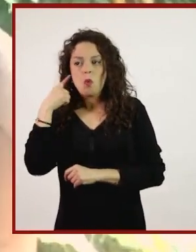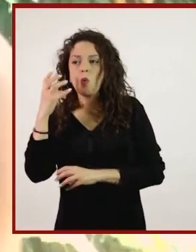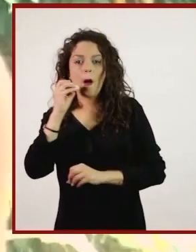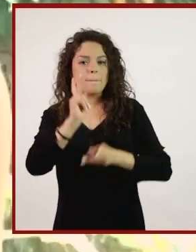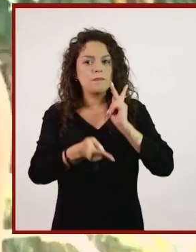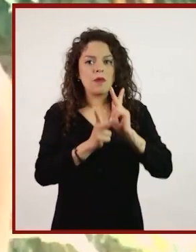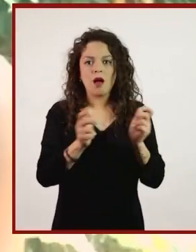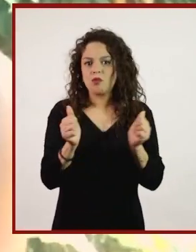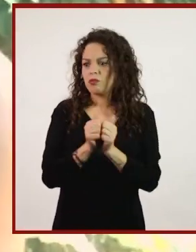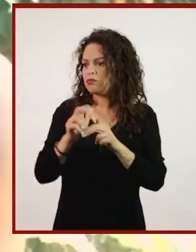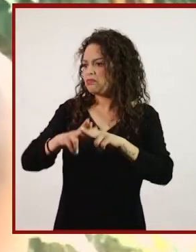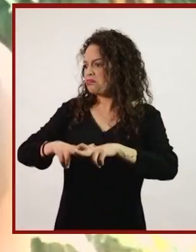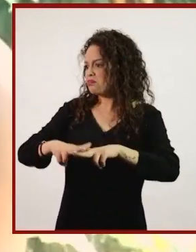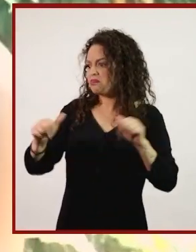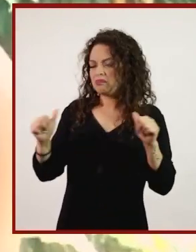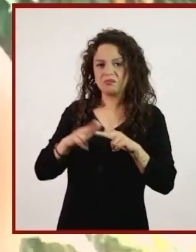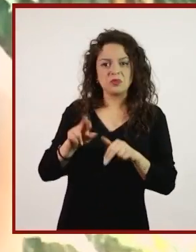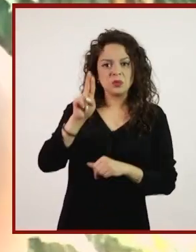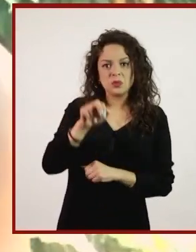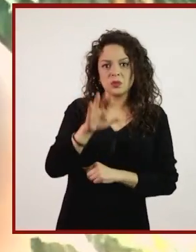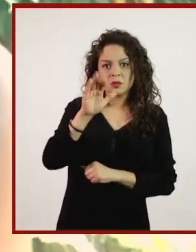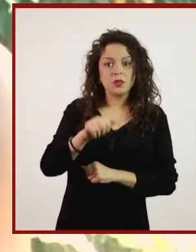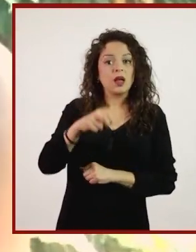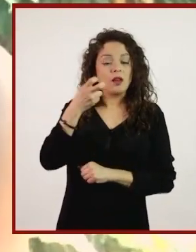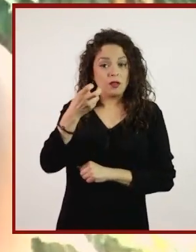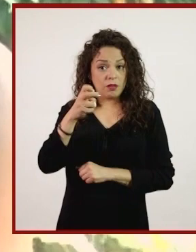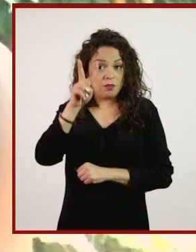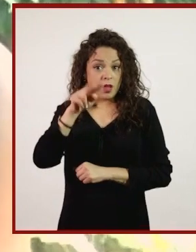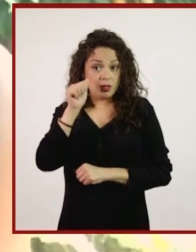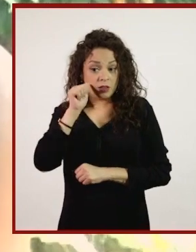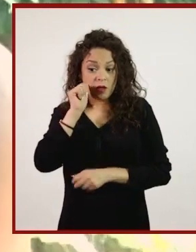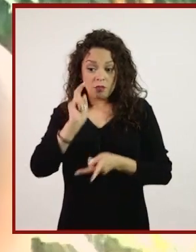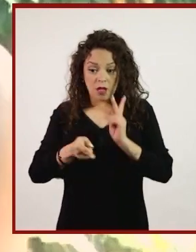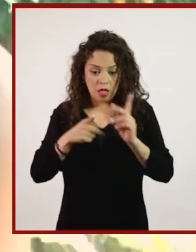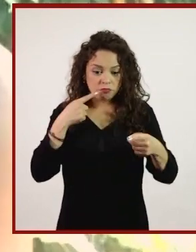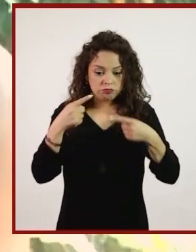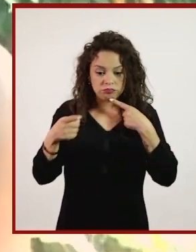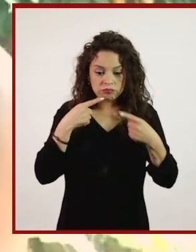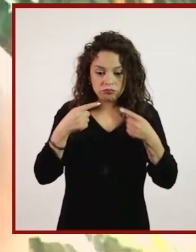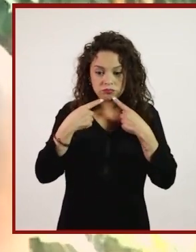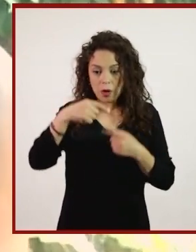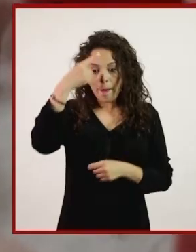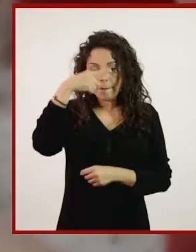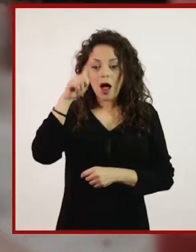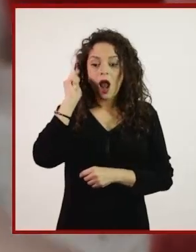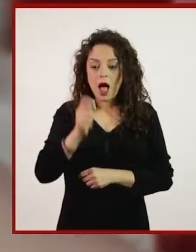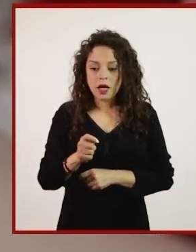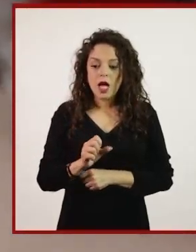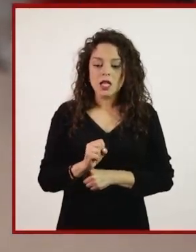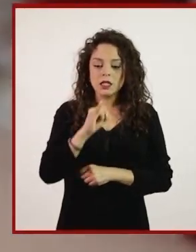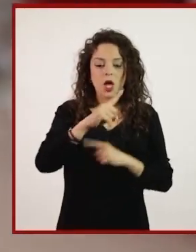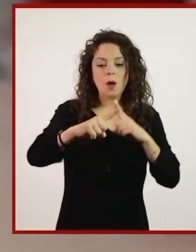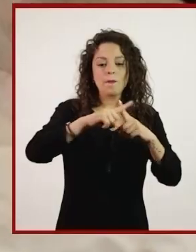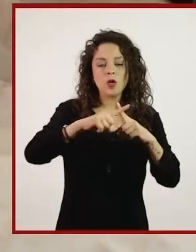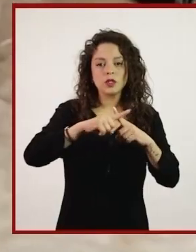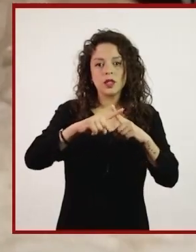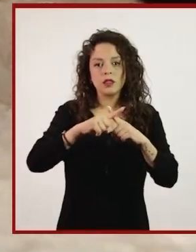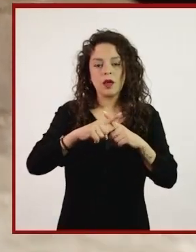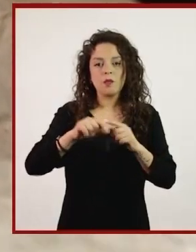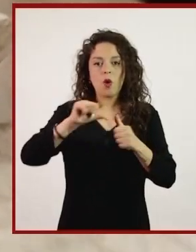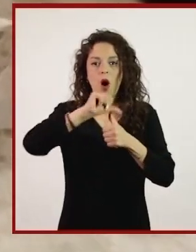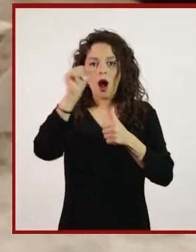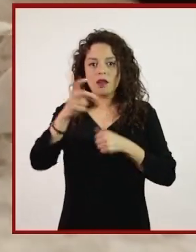lo he escuchado, o no he tenido esa conversación con nadie, siempre... O sea, siempre estas conversaciones van en pro de que el